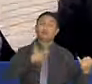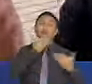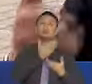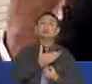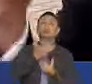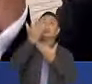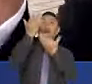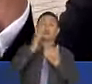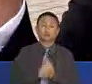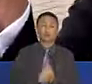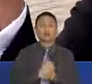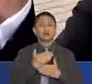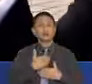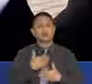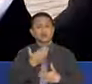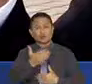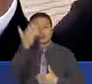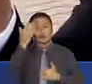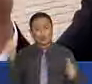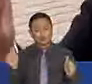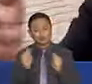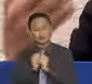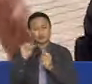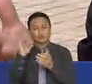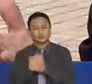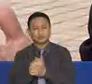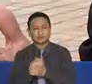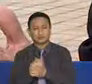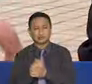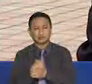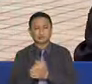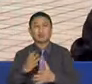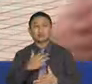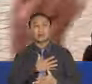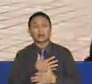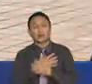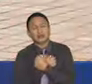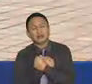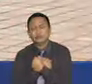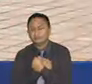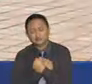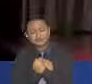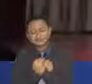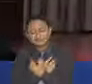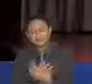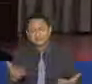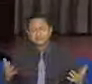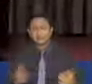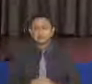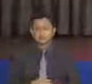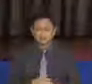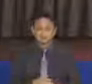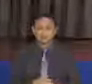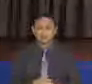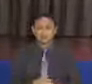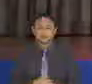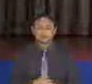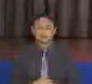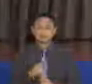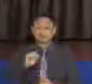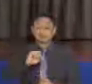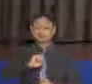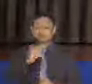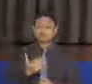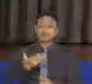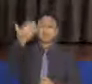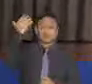yo quiero ser su marido porque esta pasión me mata era el recurso predilecto